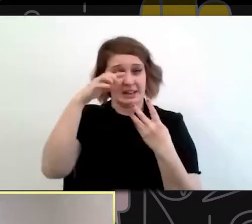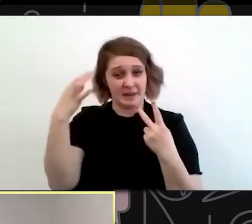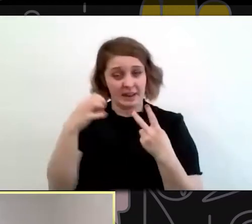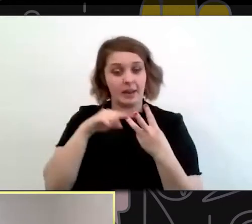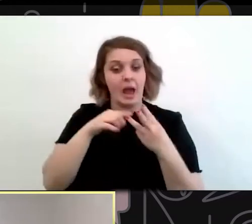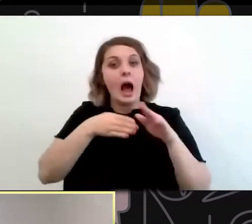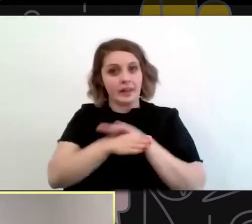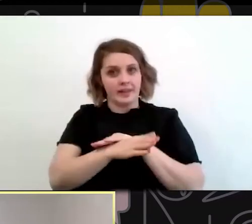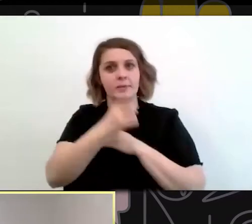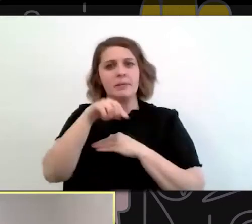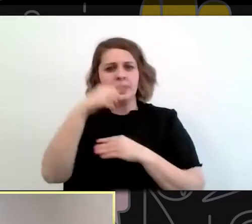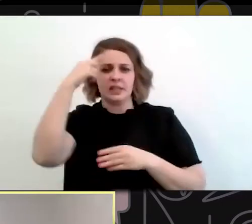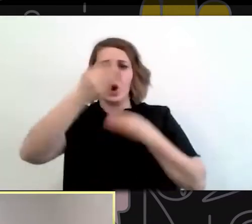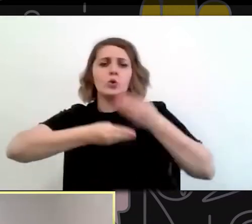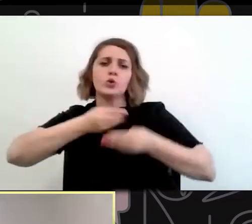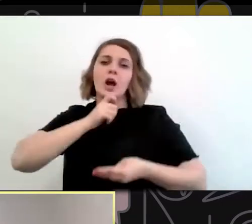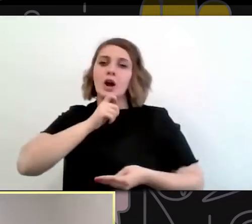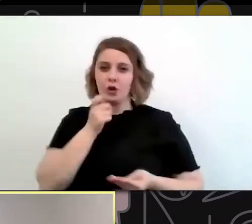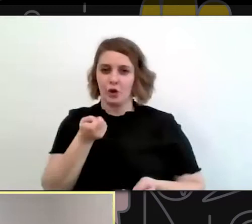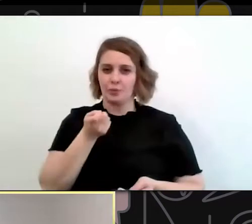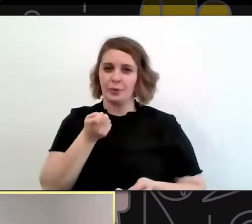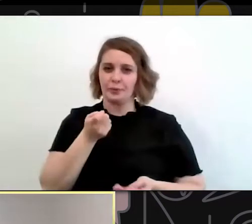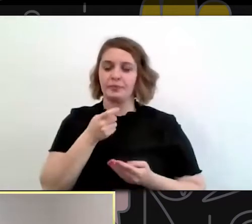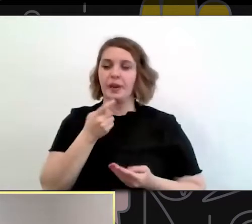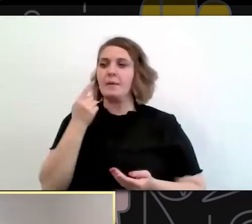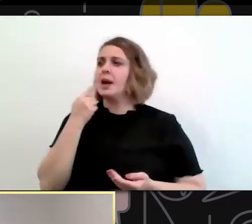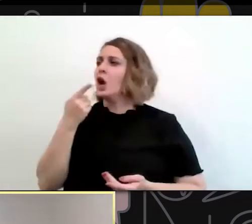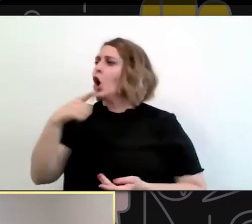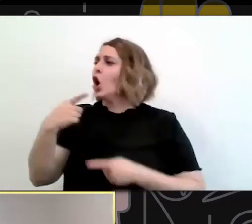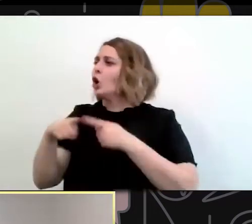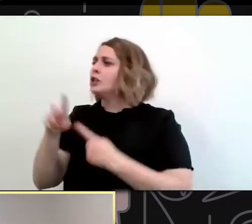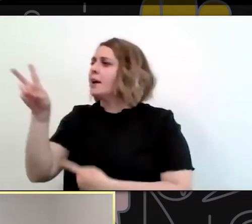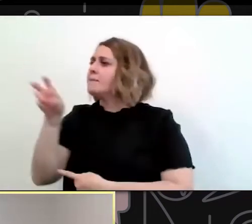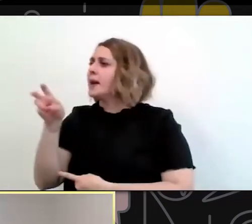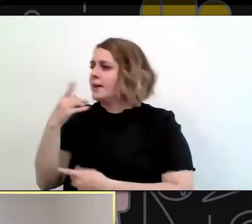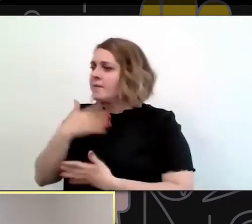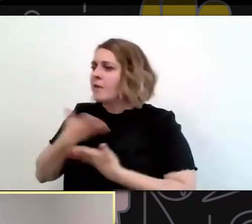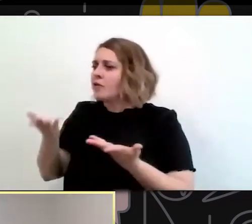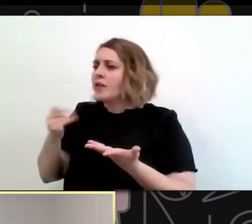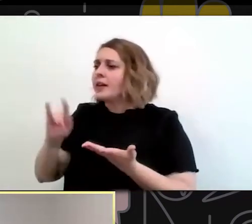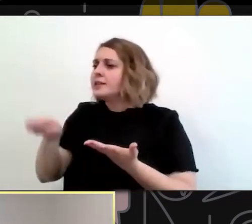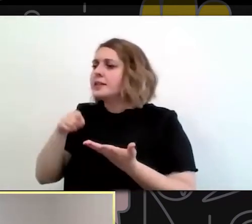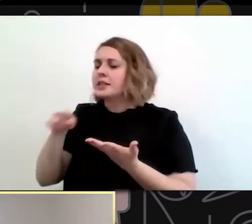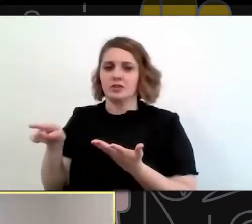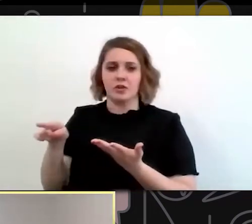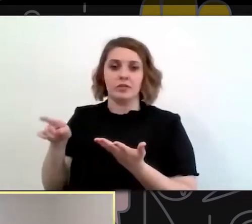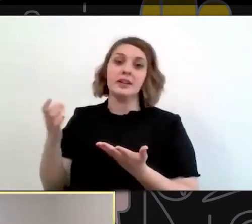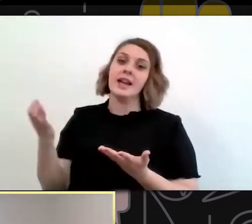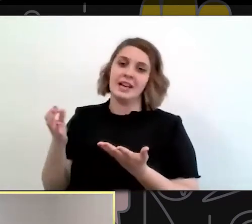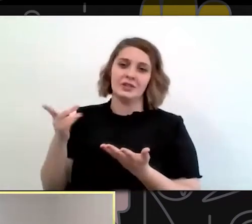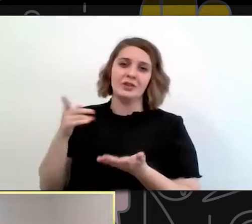pero también saber usarlo, saber qué fuentes son fiables y saber cómo aplicarlo. Esto necesita también de